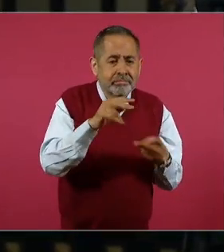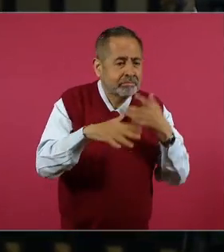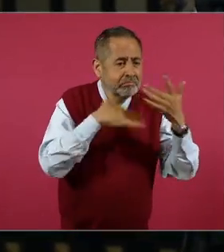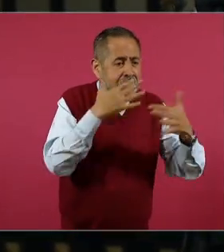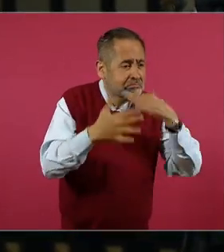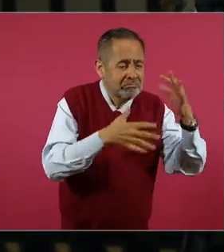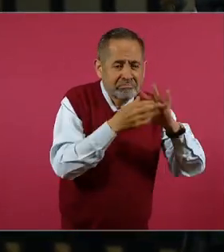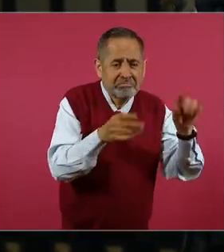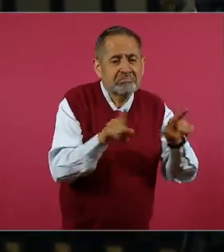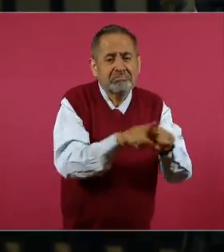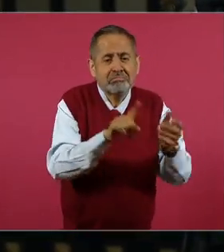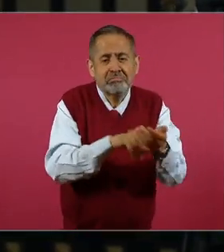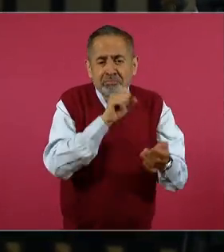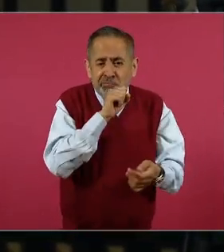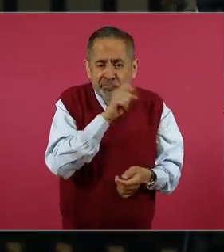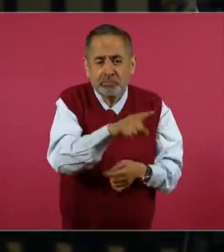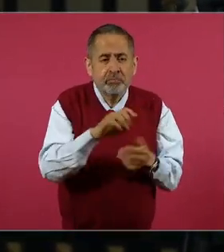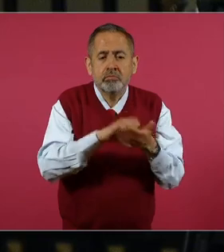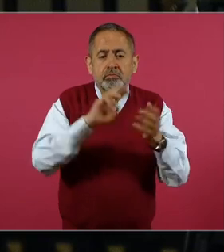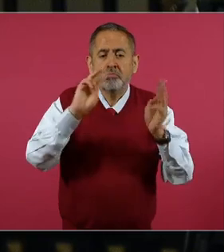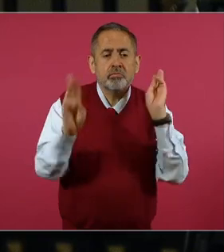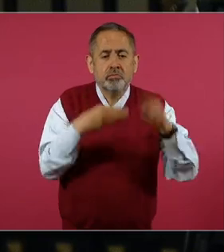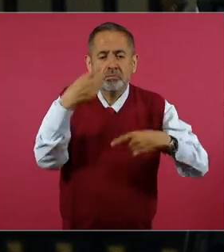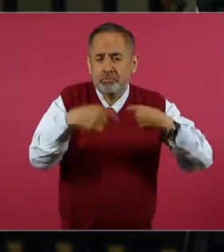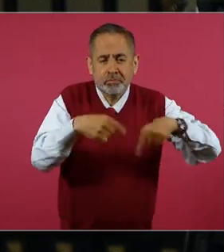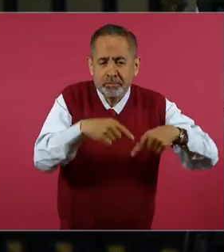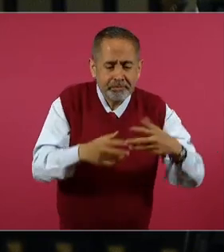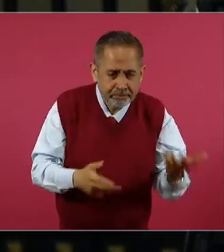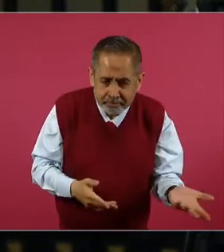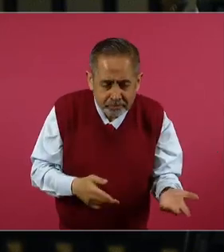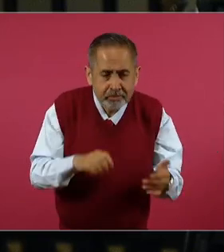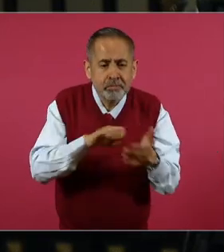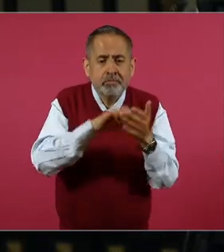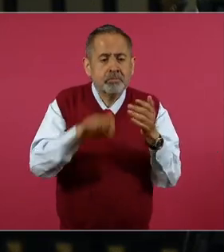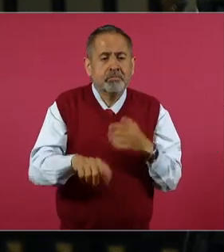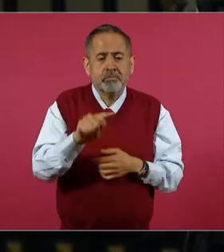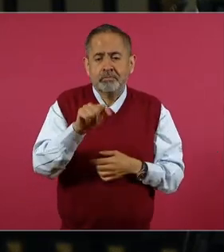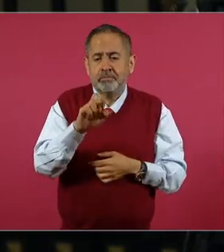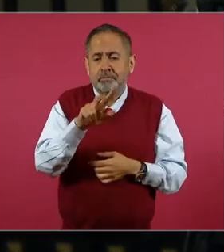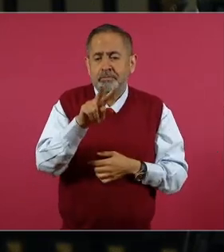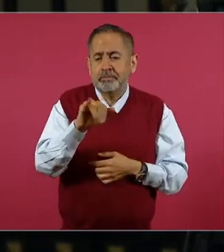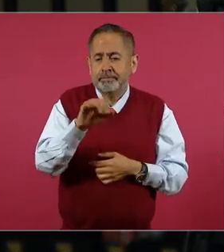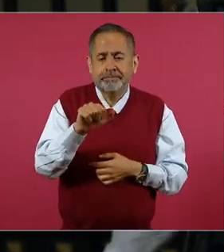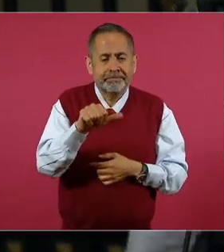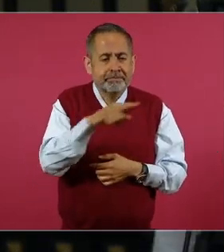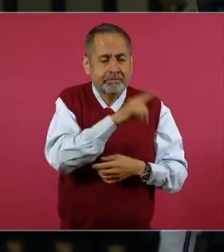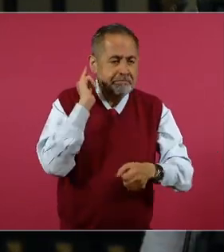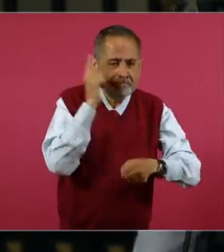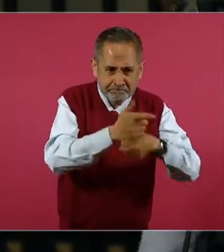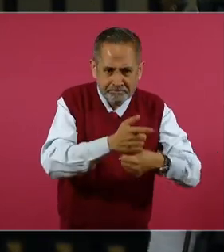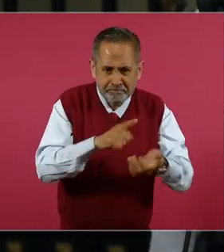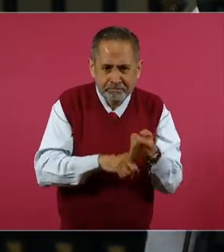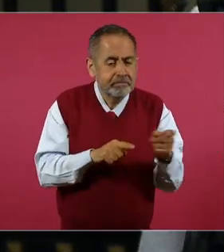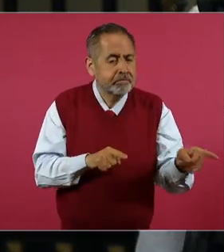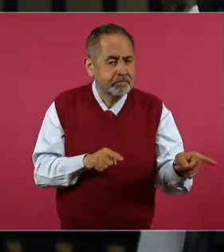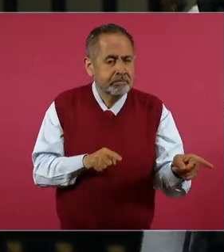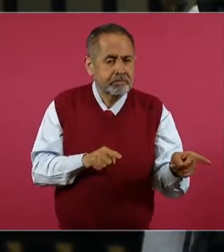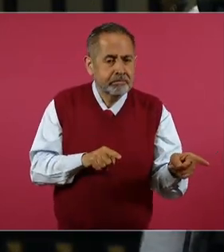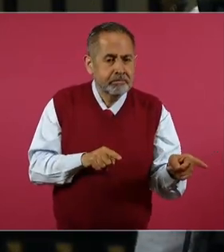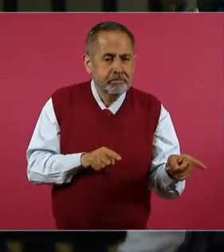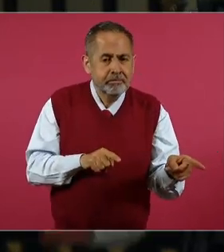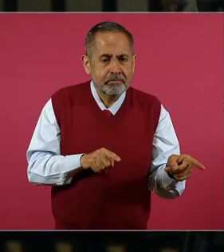como los de los mundiales de fútbol? El caso de Televisa, que fue descubierto por